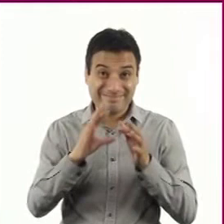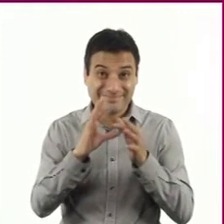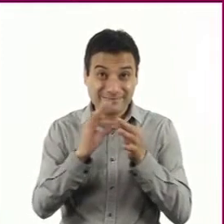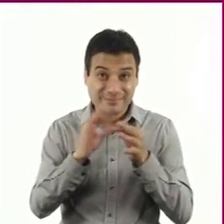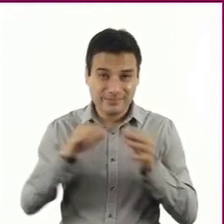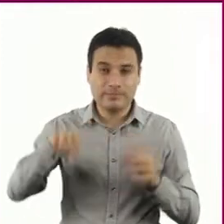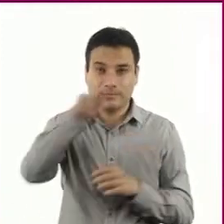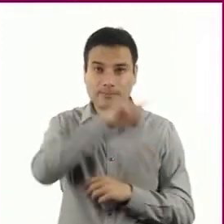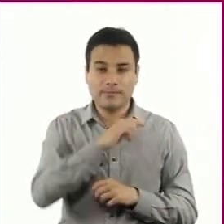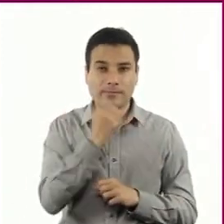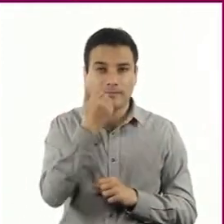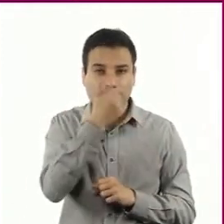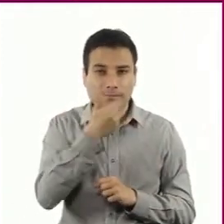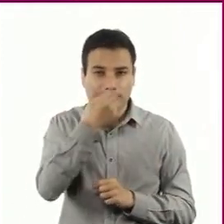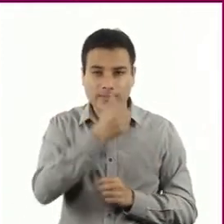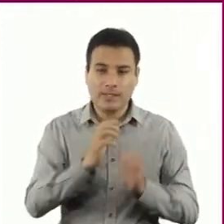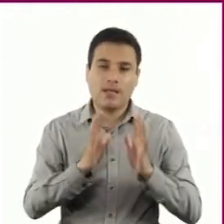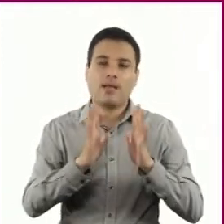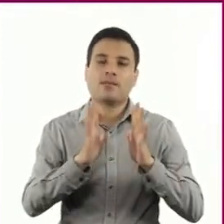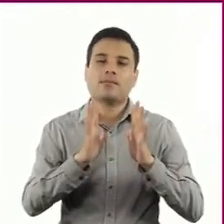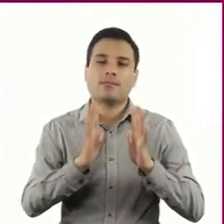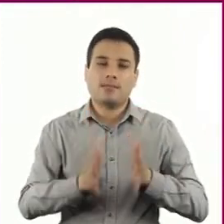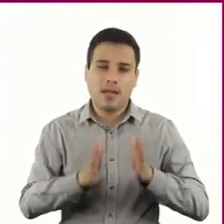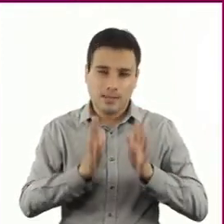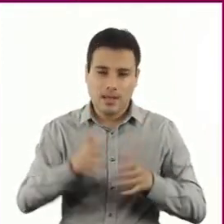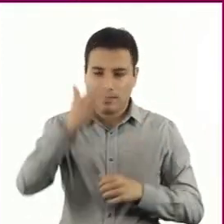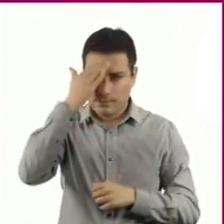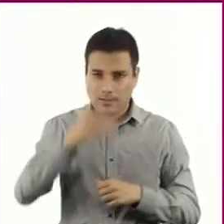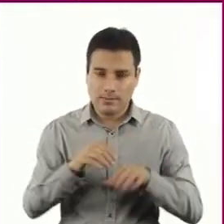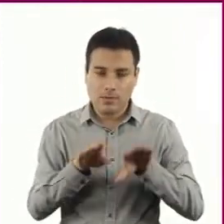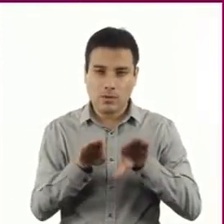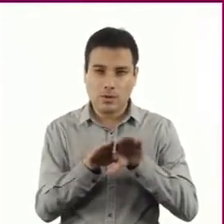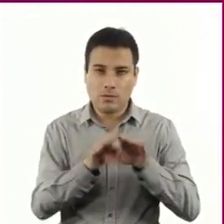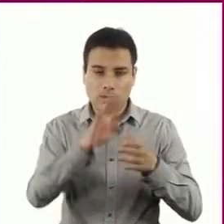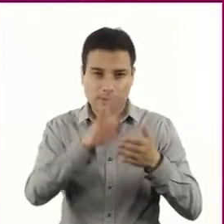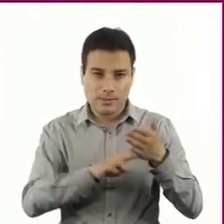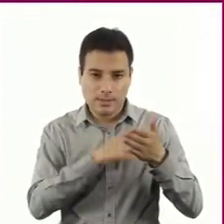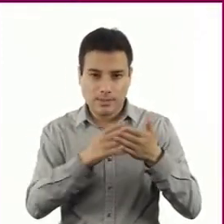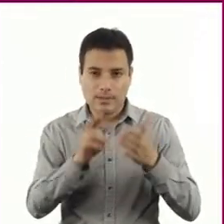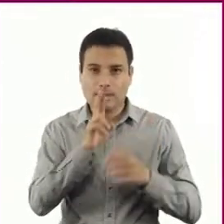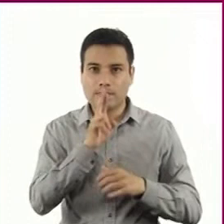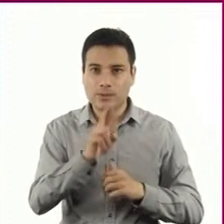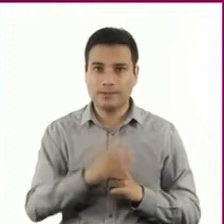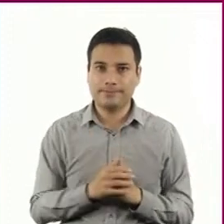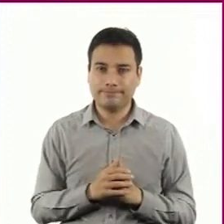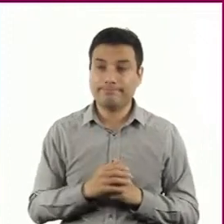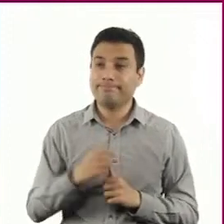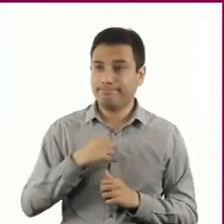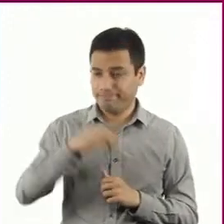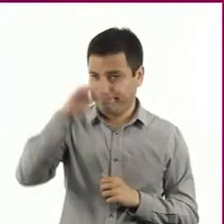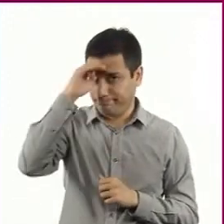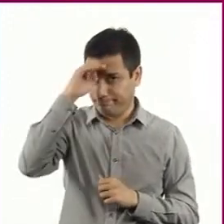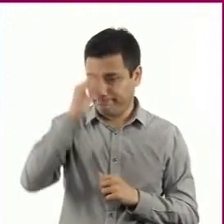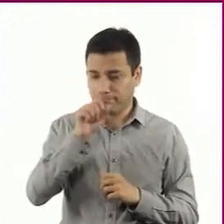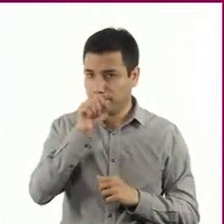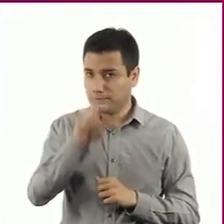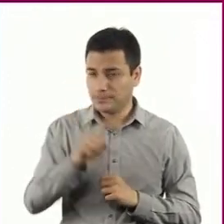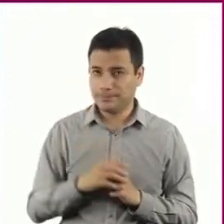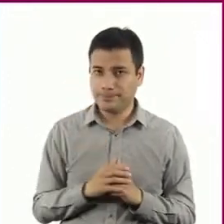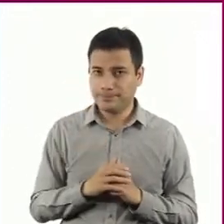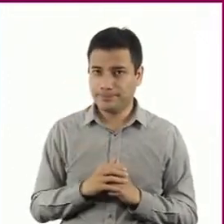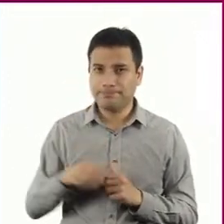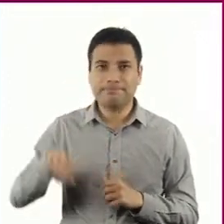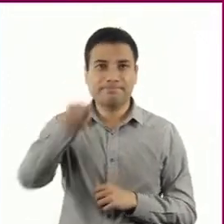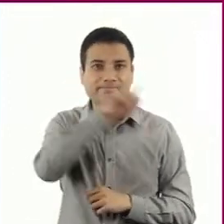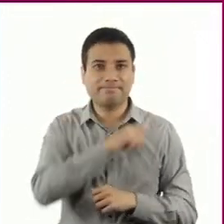alumnas y los alumnos ya podrán completar correctamente la tabla del segundo reto. Así lo pienso yo también, maestro. En casa, ¿cómo